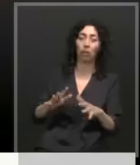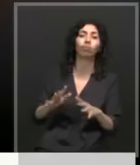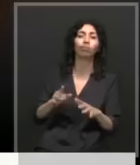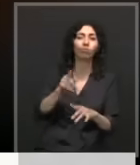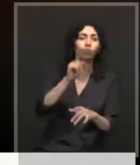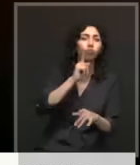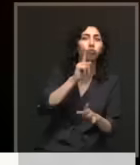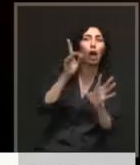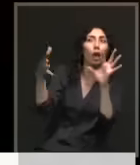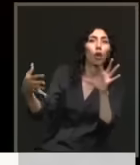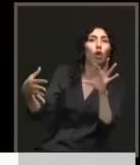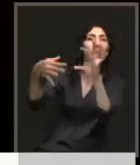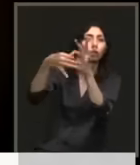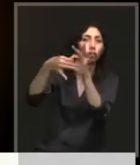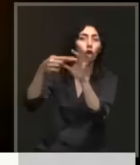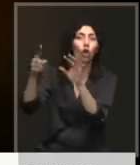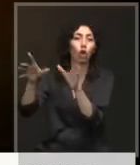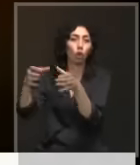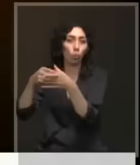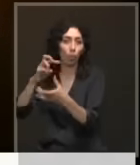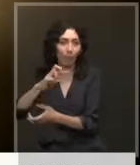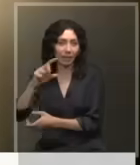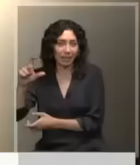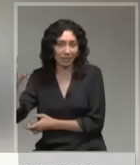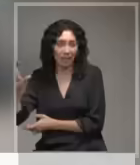comando capital, pero falta algo.